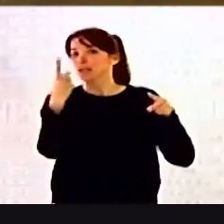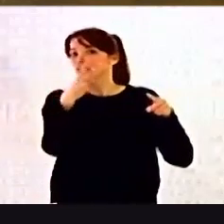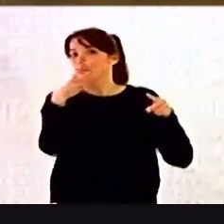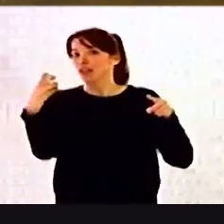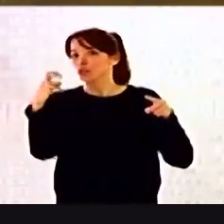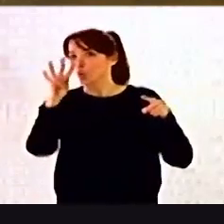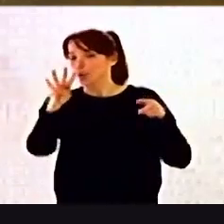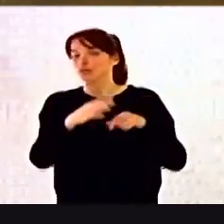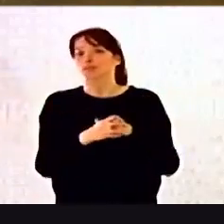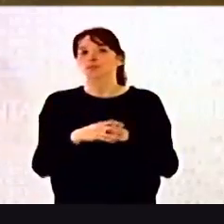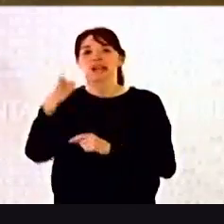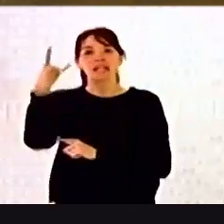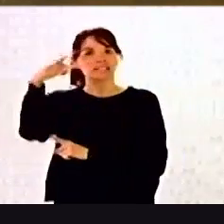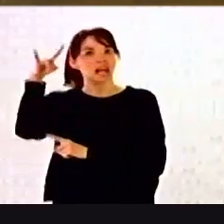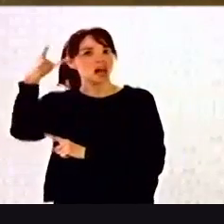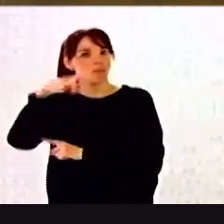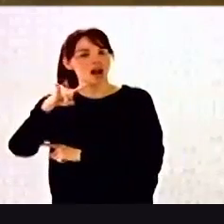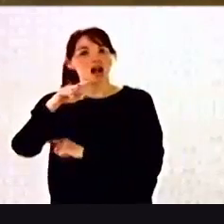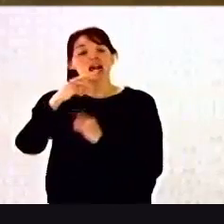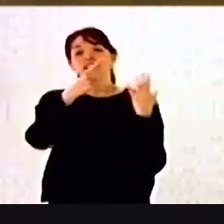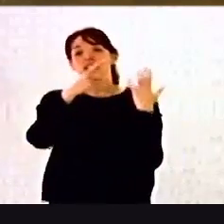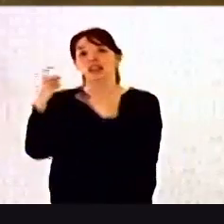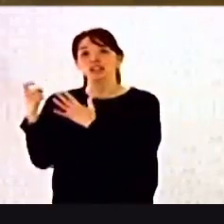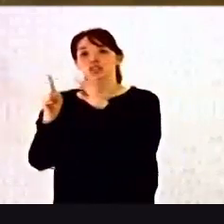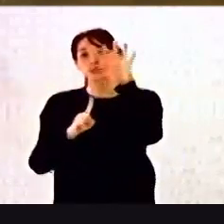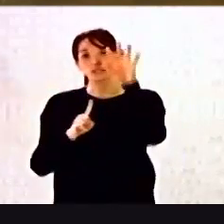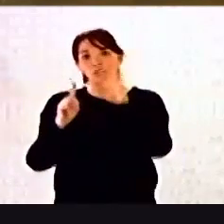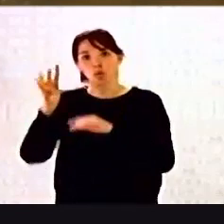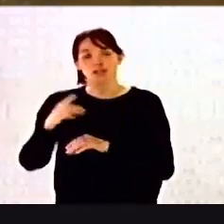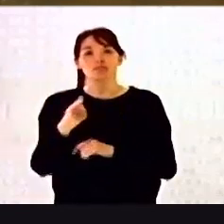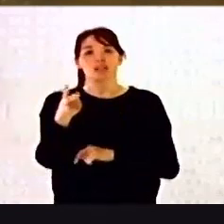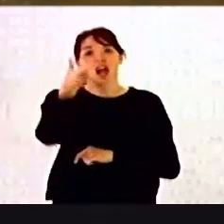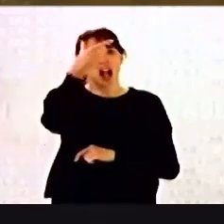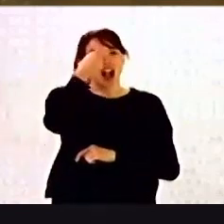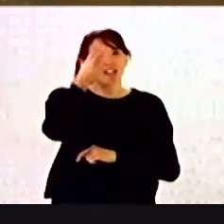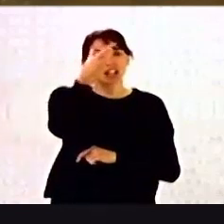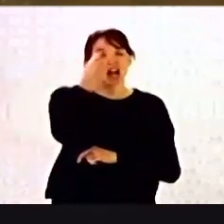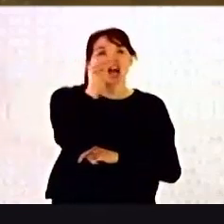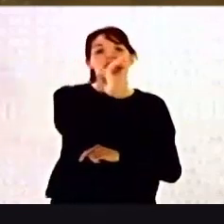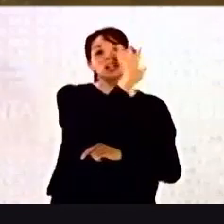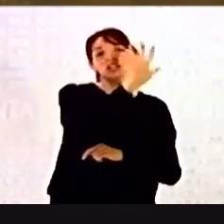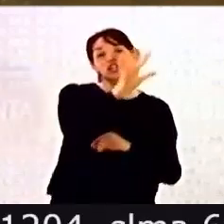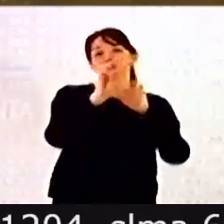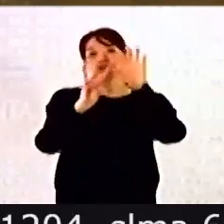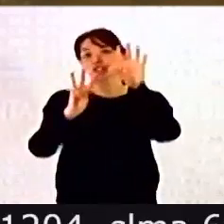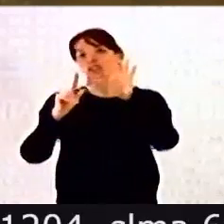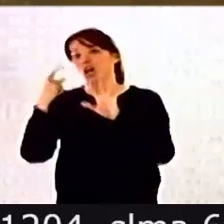1.204, Salamanca, que tiene 664, Ávila, que tiene 581,